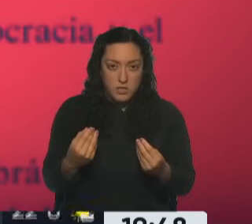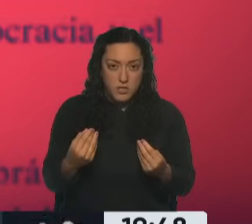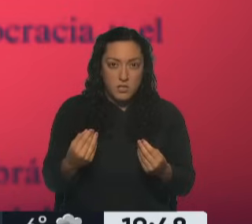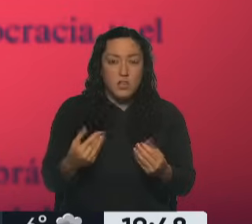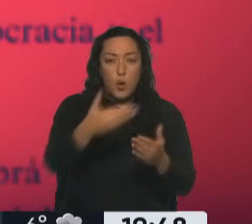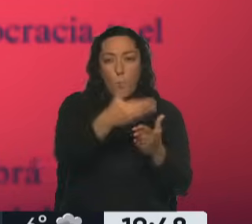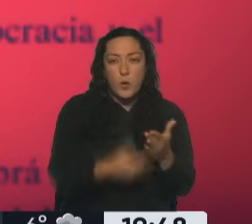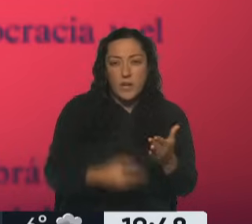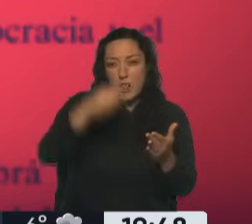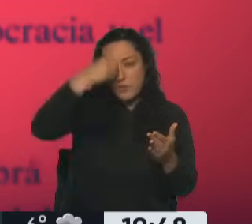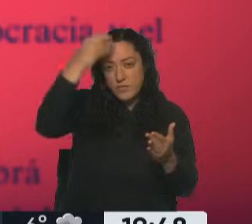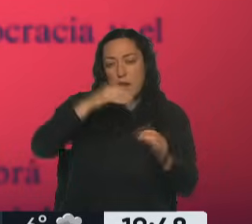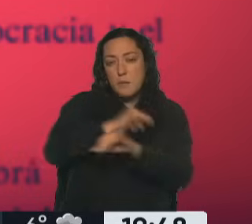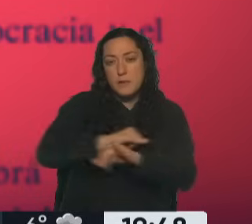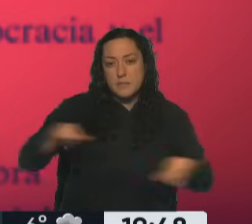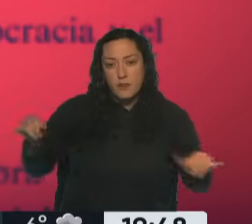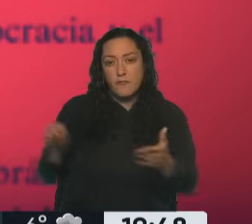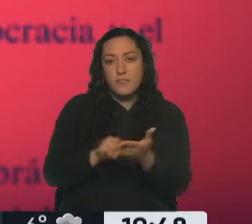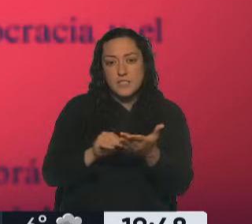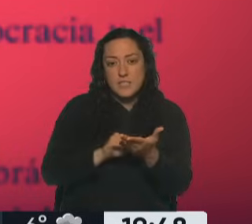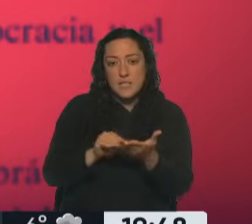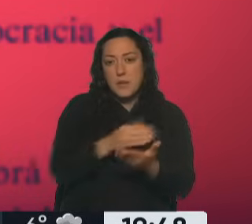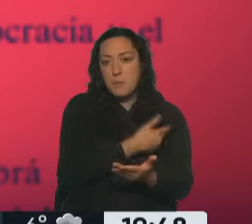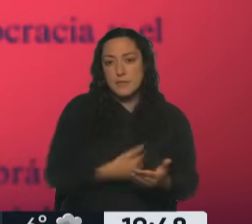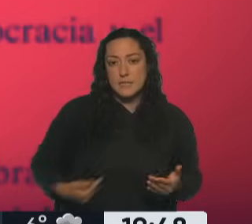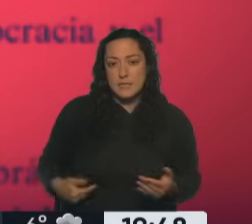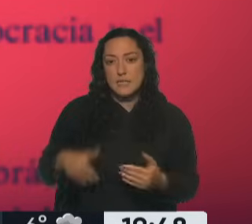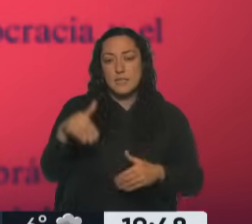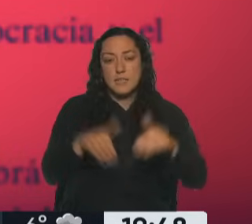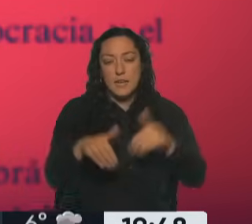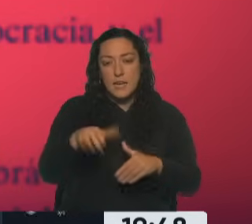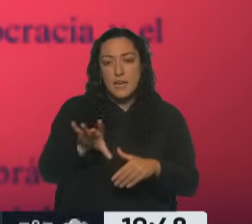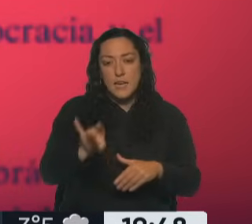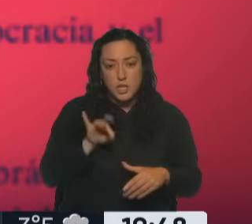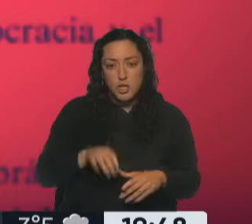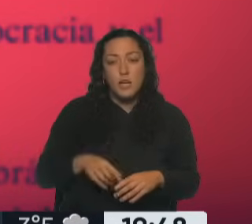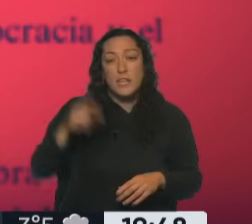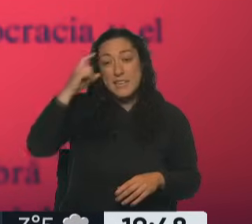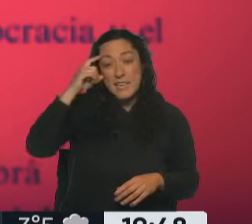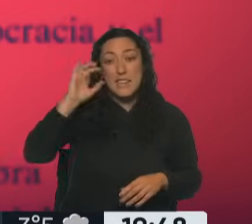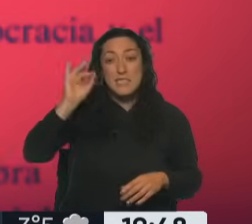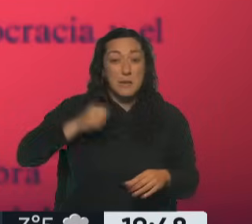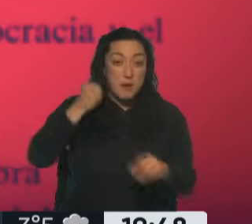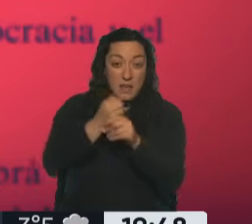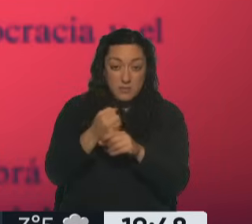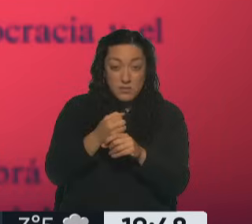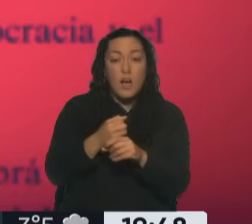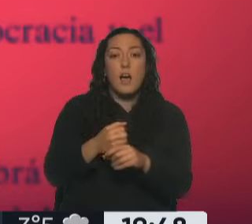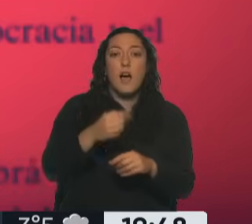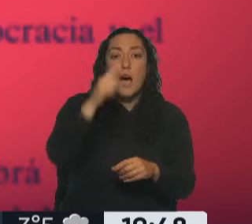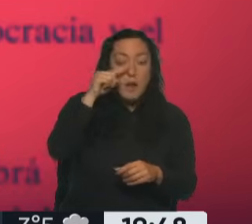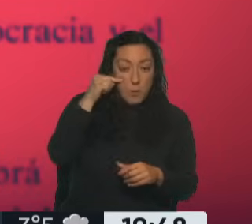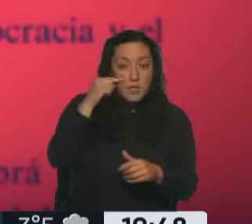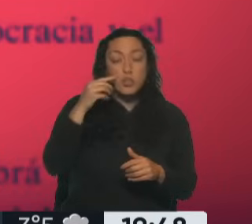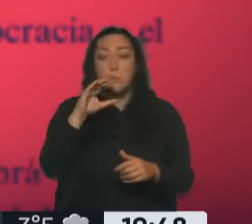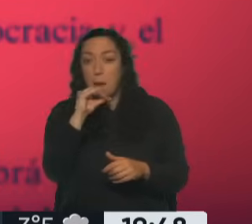prensa oficial firmado por la oficina del presidente electo. Hasta el 10 de diciembre el presidente Alberto Fernández y el ministro de